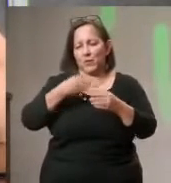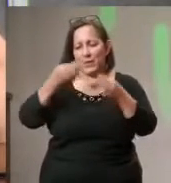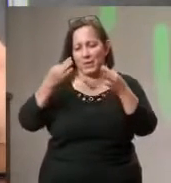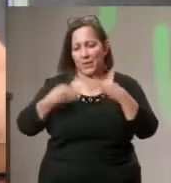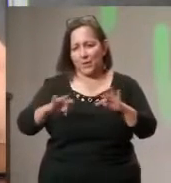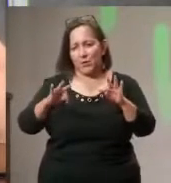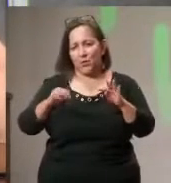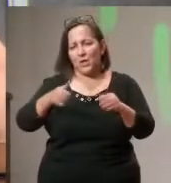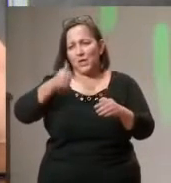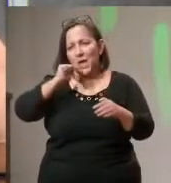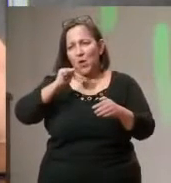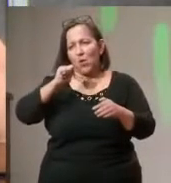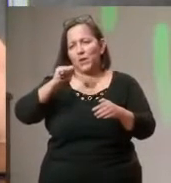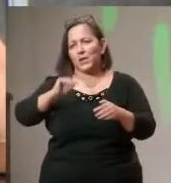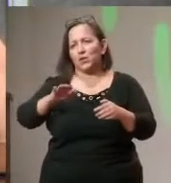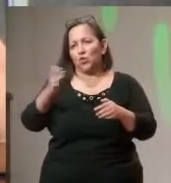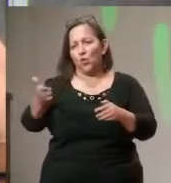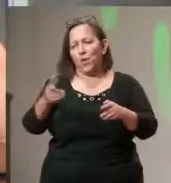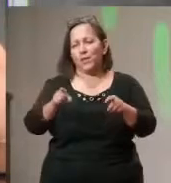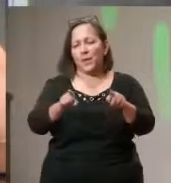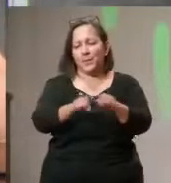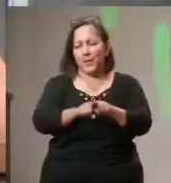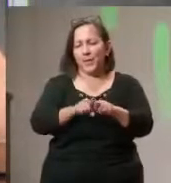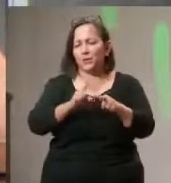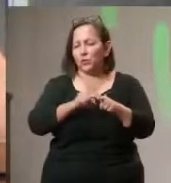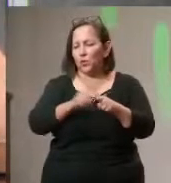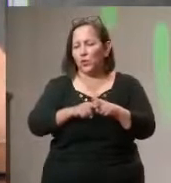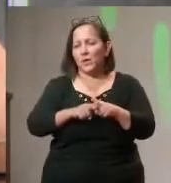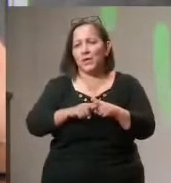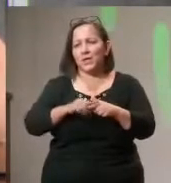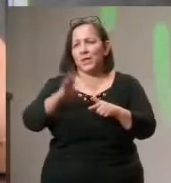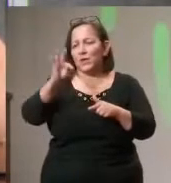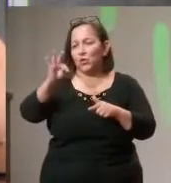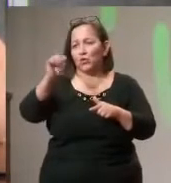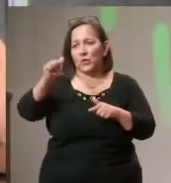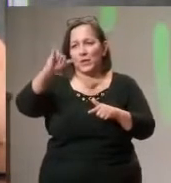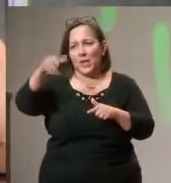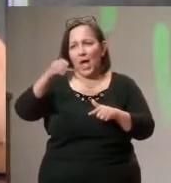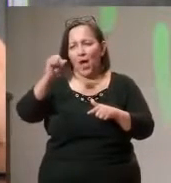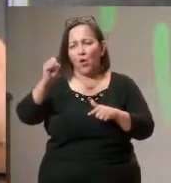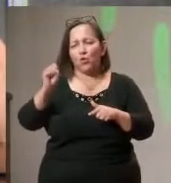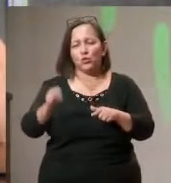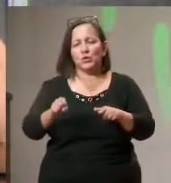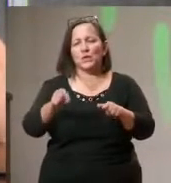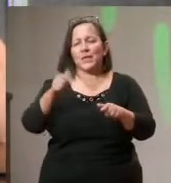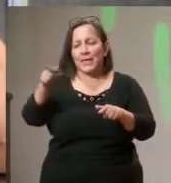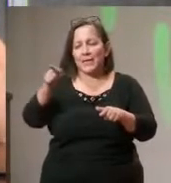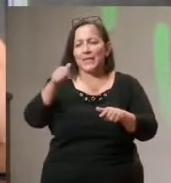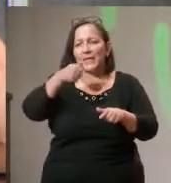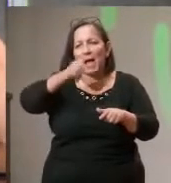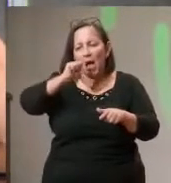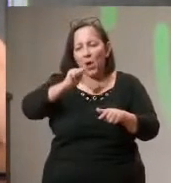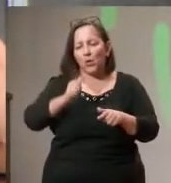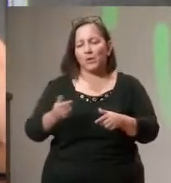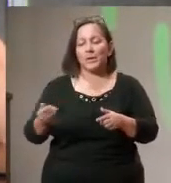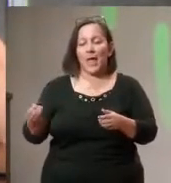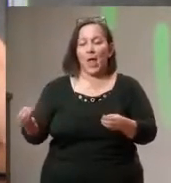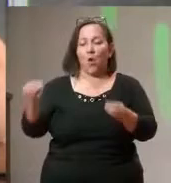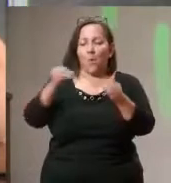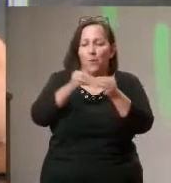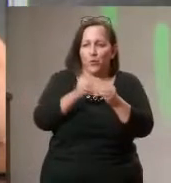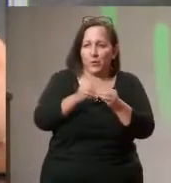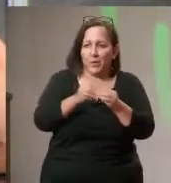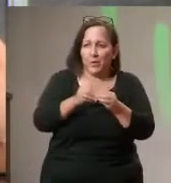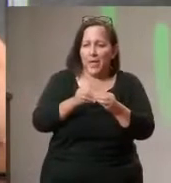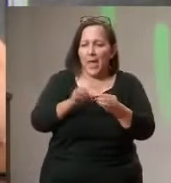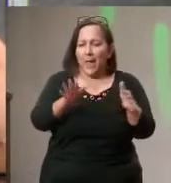residuales. Efectivamente, la planta de tratamiento de aguas residuales de Los Tajos ha venido a generar un aporte